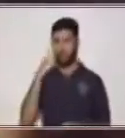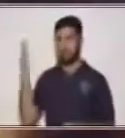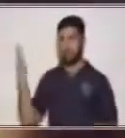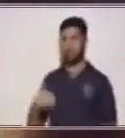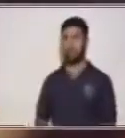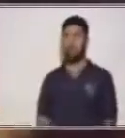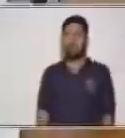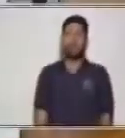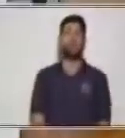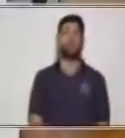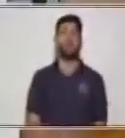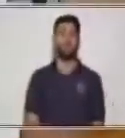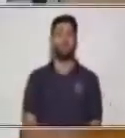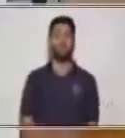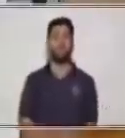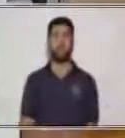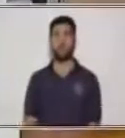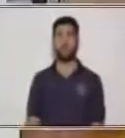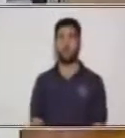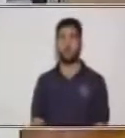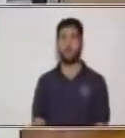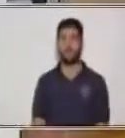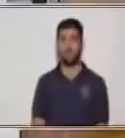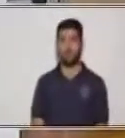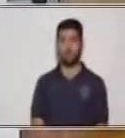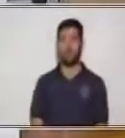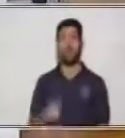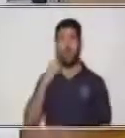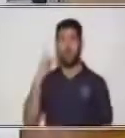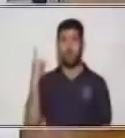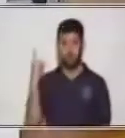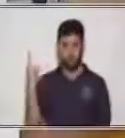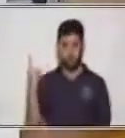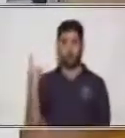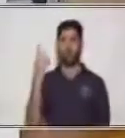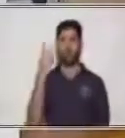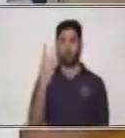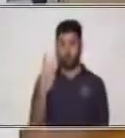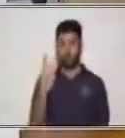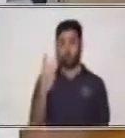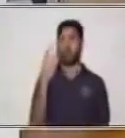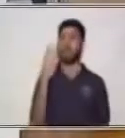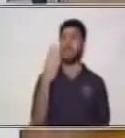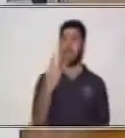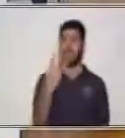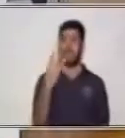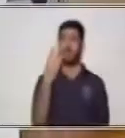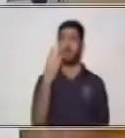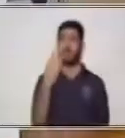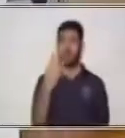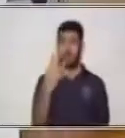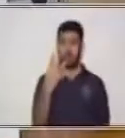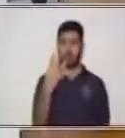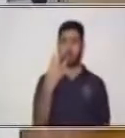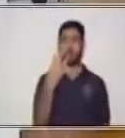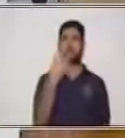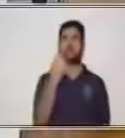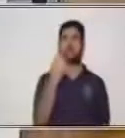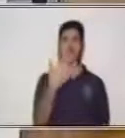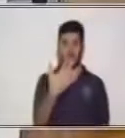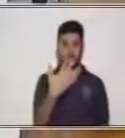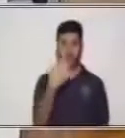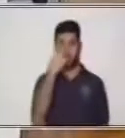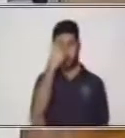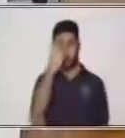Vamos a ir colocando los números. Un centavo, dos centavos, tres centavos, cuatro